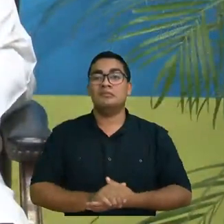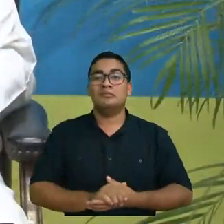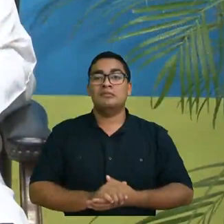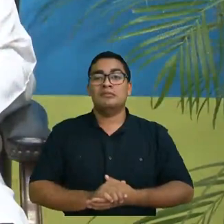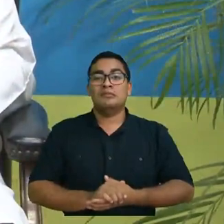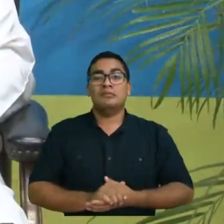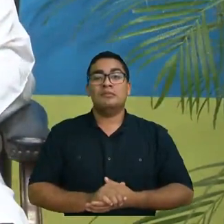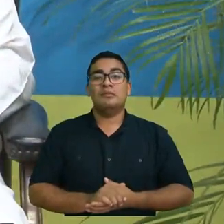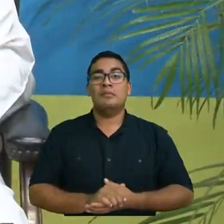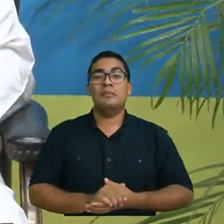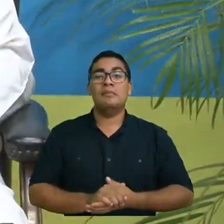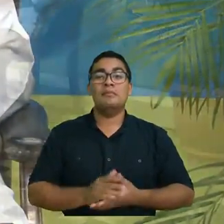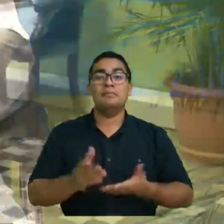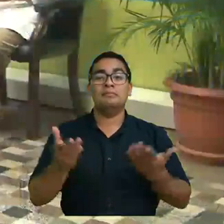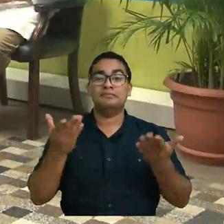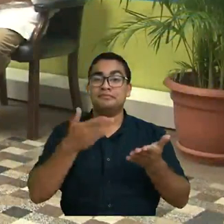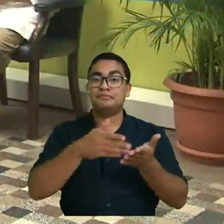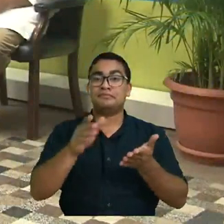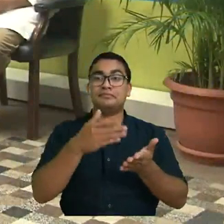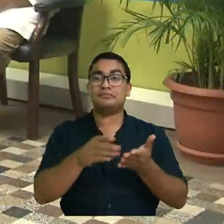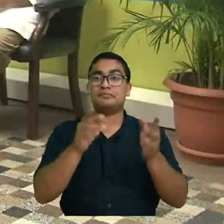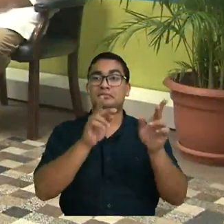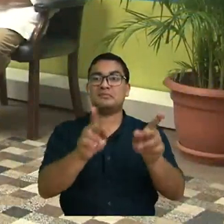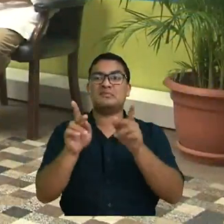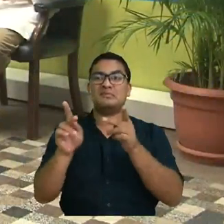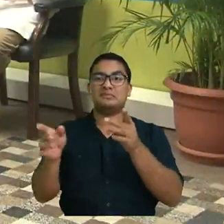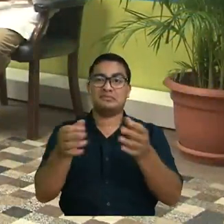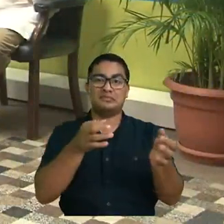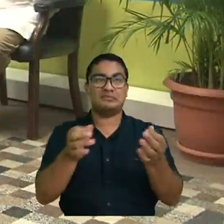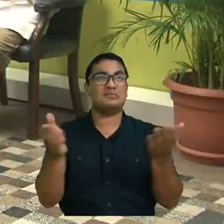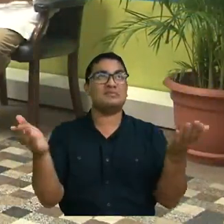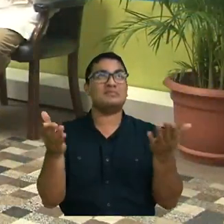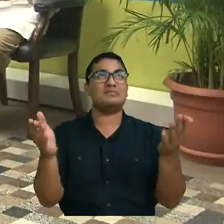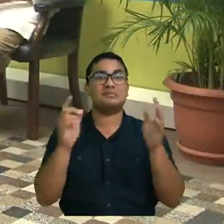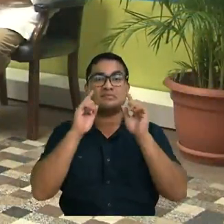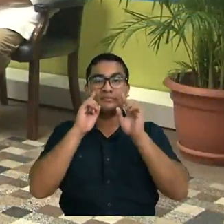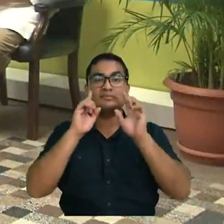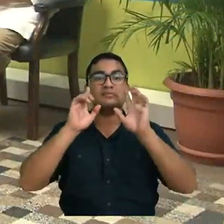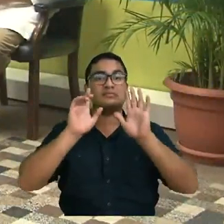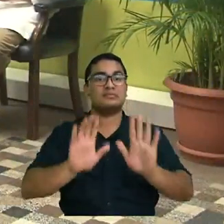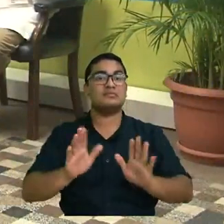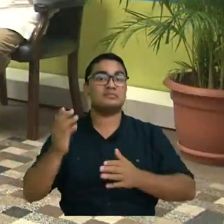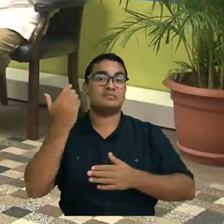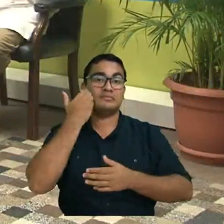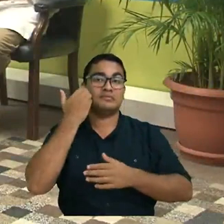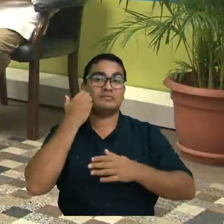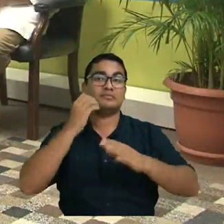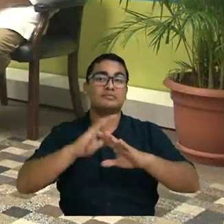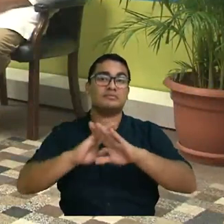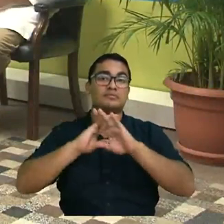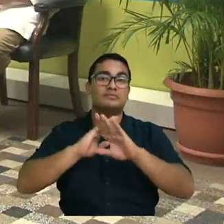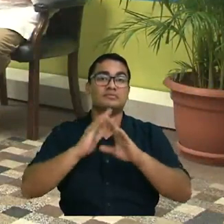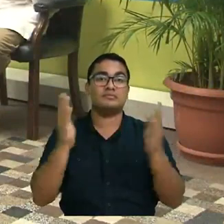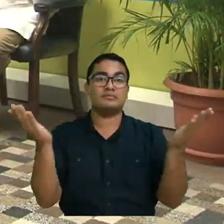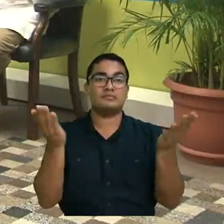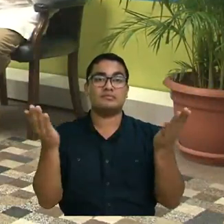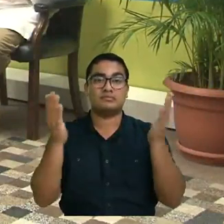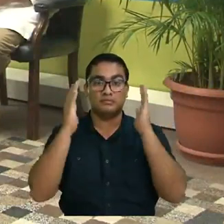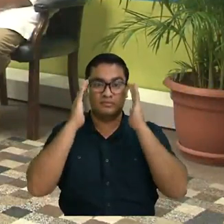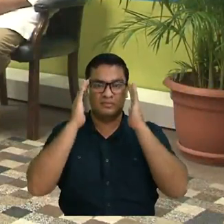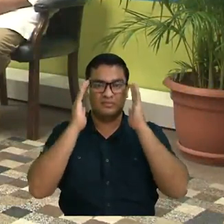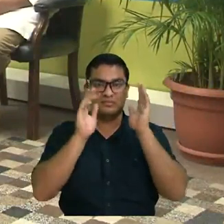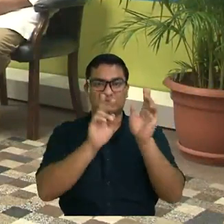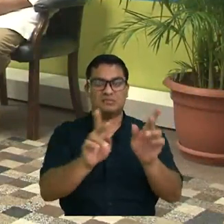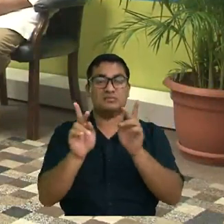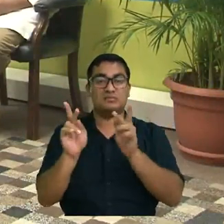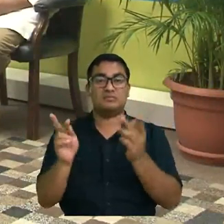que tenemos para llegar a la población y llevarle este mensaje a la población de cómo prevenir estas enfermedades y cómo se pueden autocuidar la población